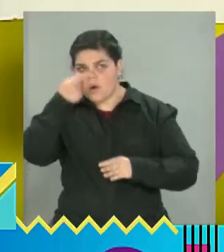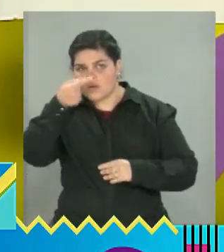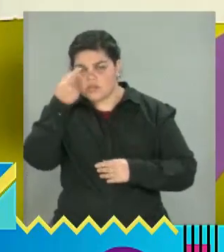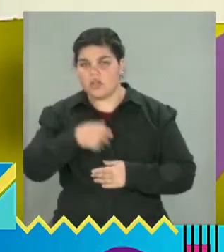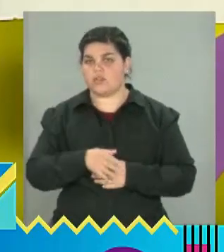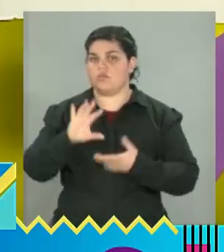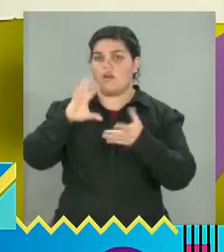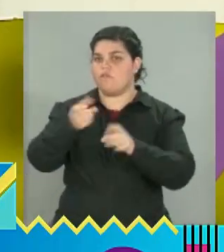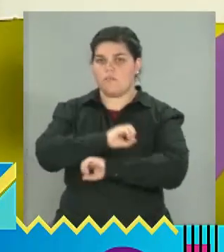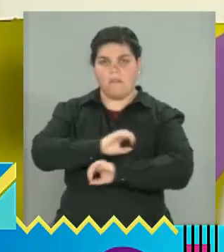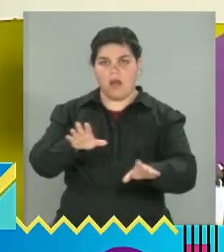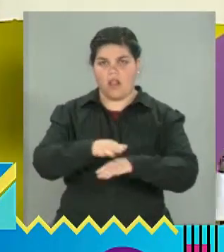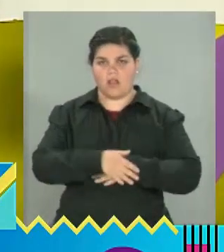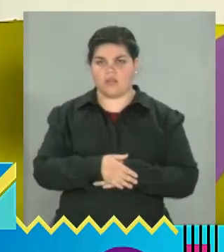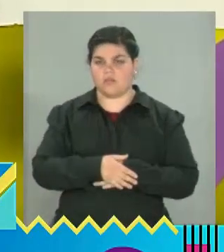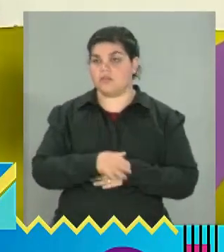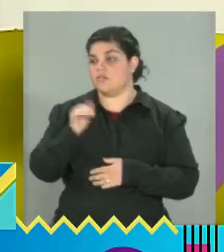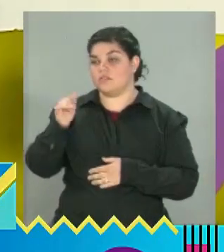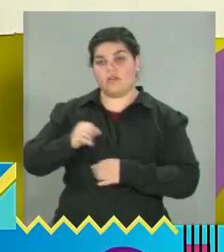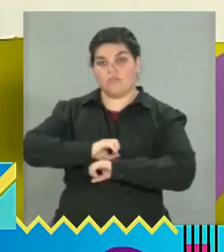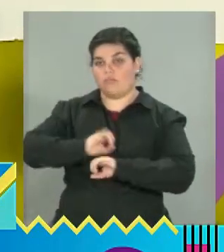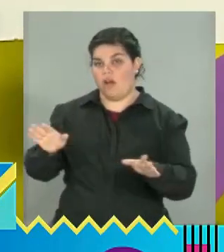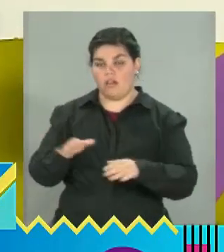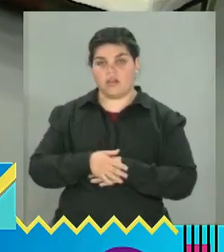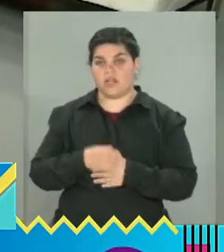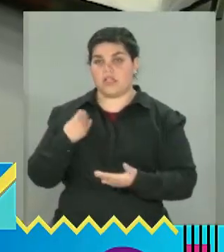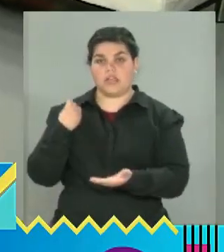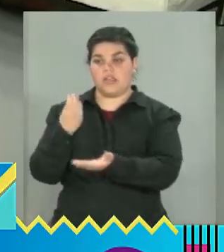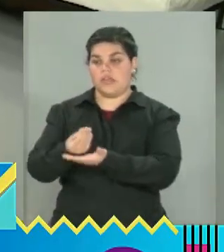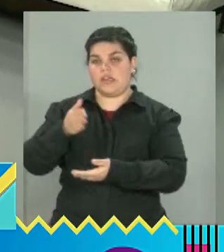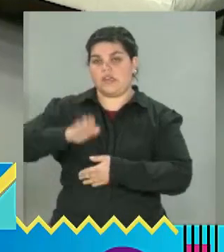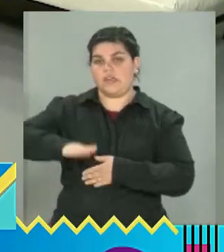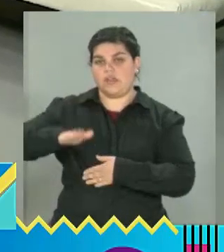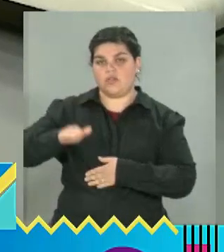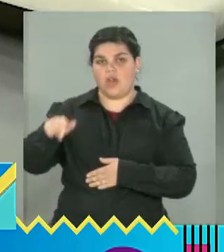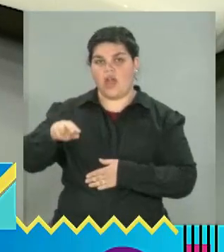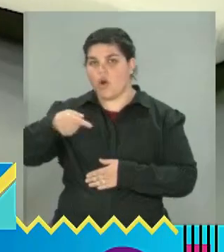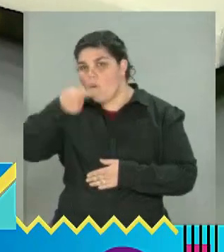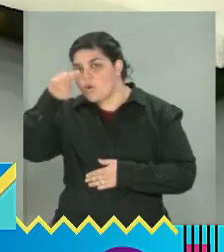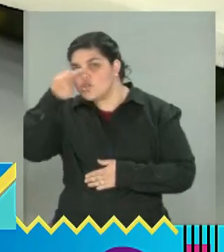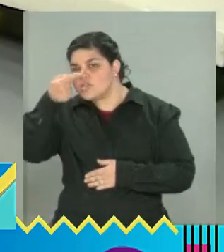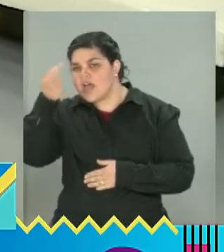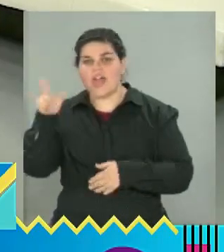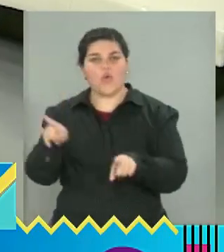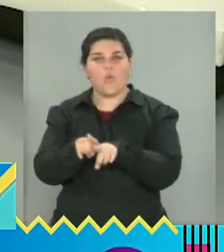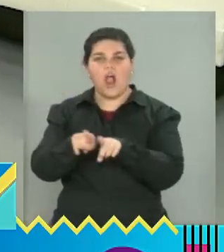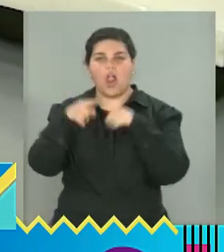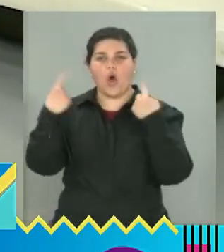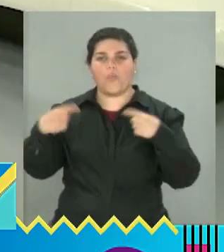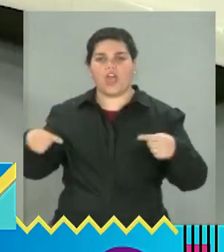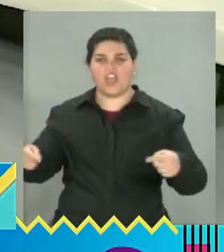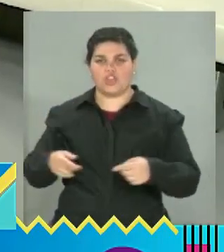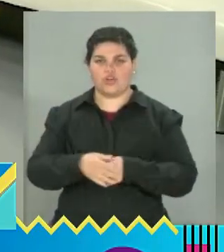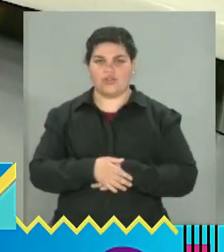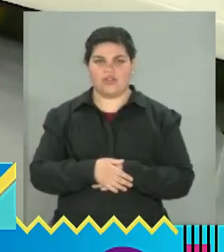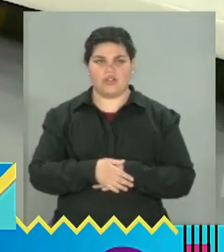De contemplarlo de mal abordar algo y de poner al niño en ese lugar de objeto. Y